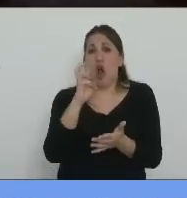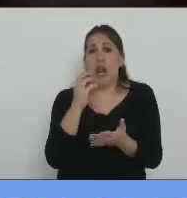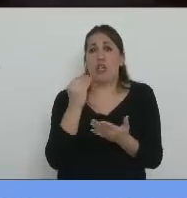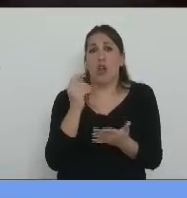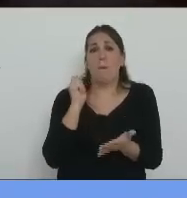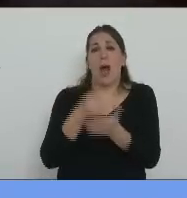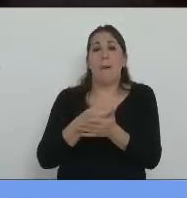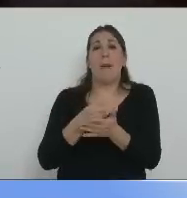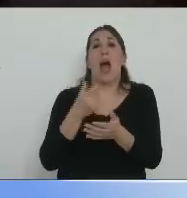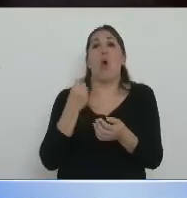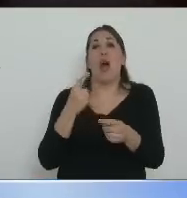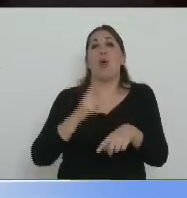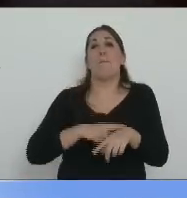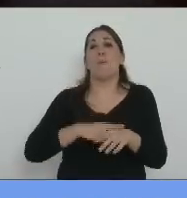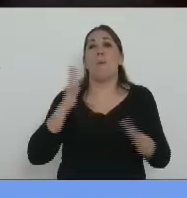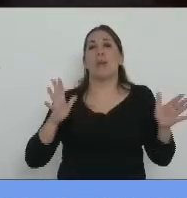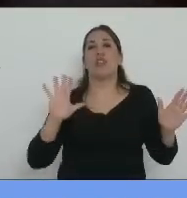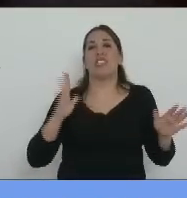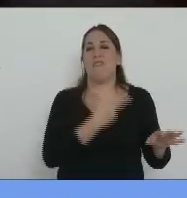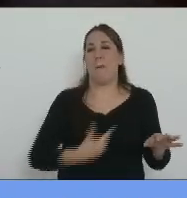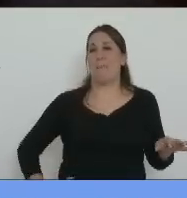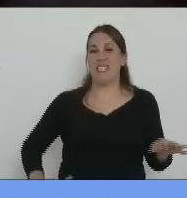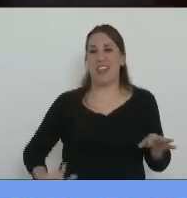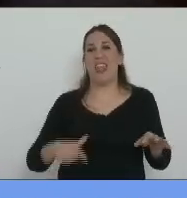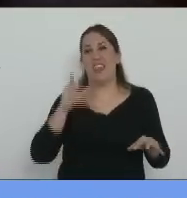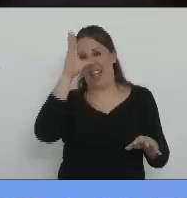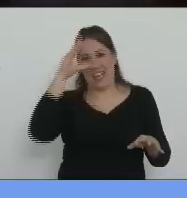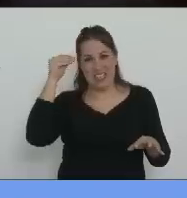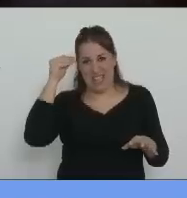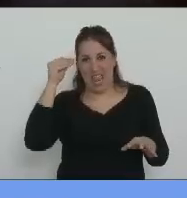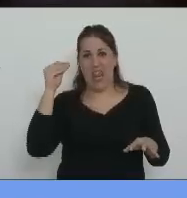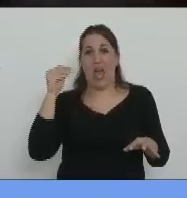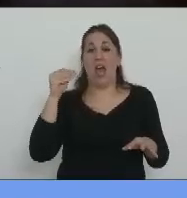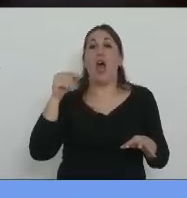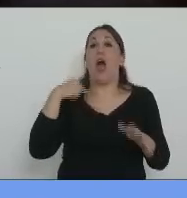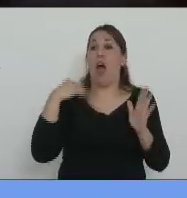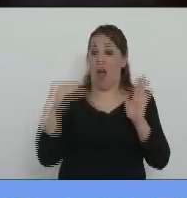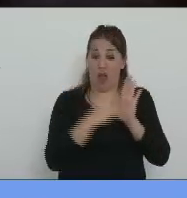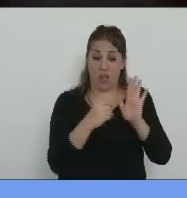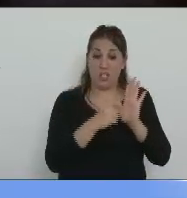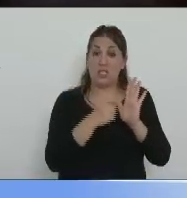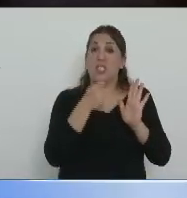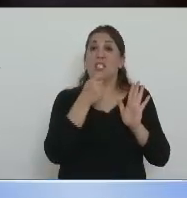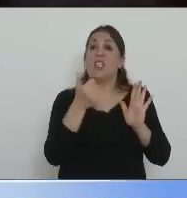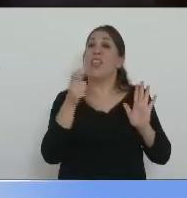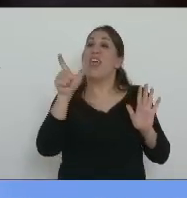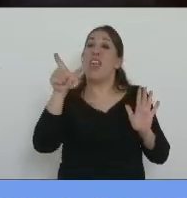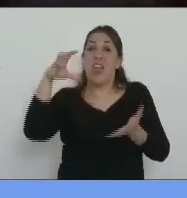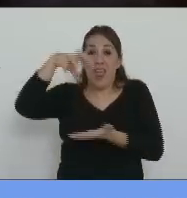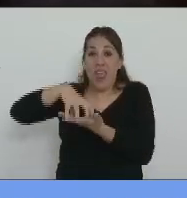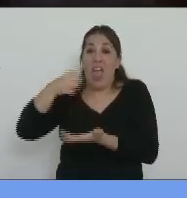época de cristina kirchner acá ponemos una cláusula donde si la fit detecta que un ciudadano argentino